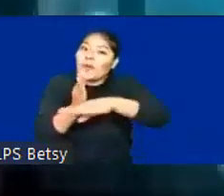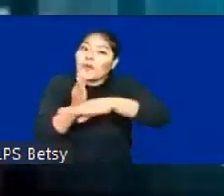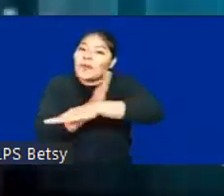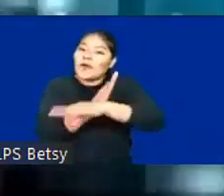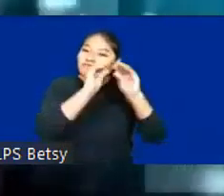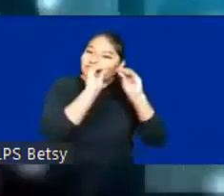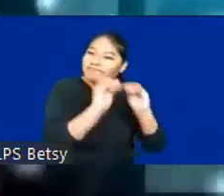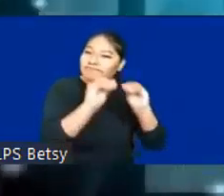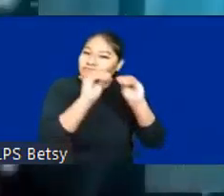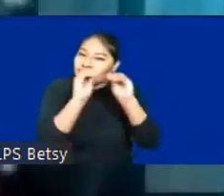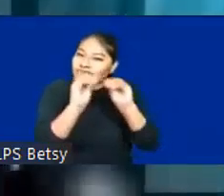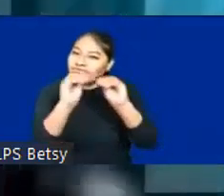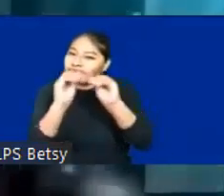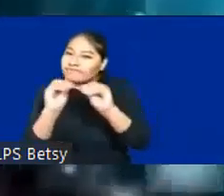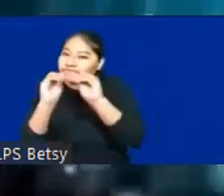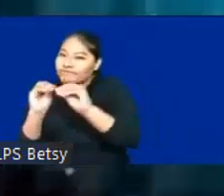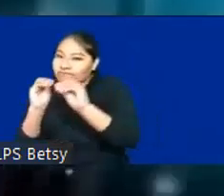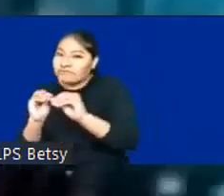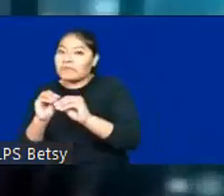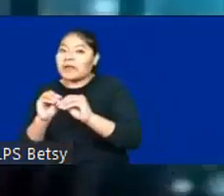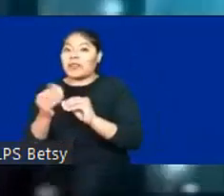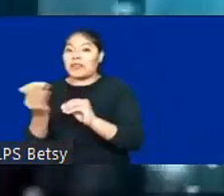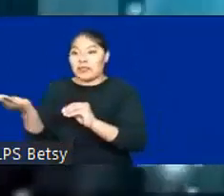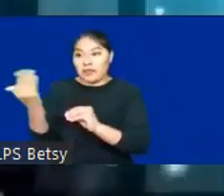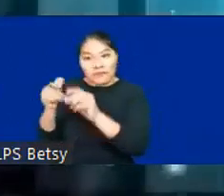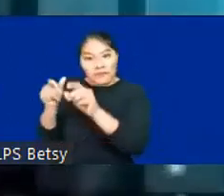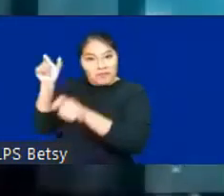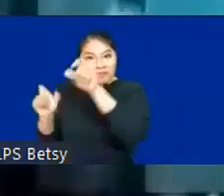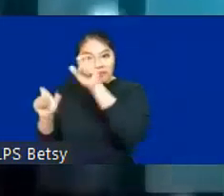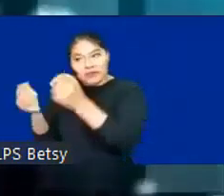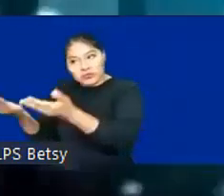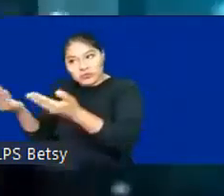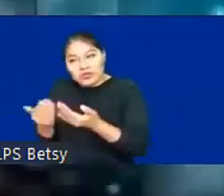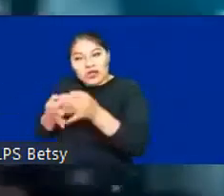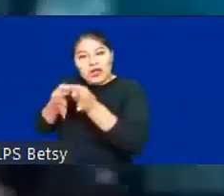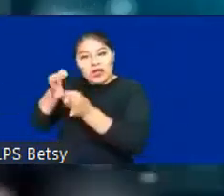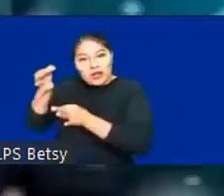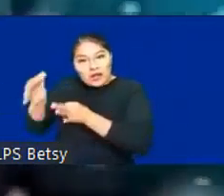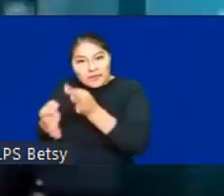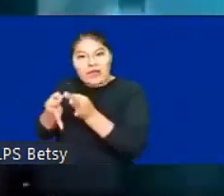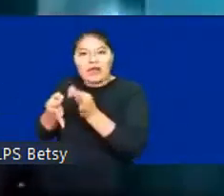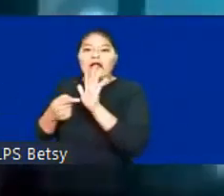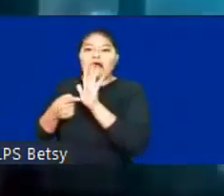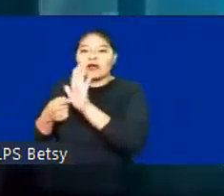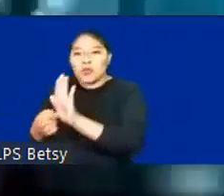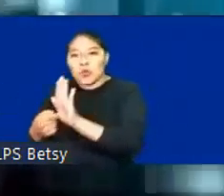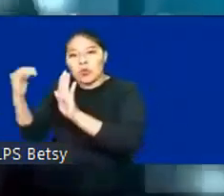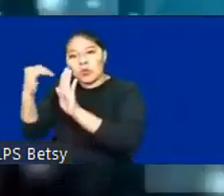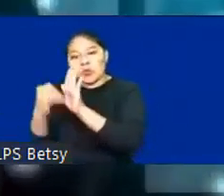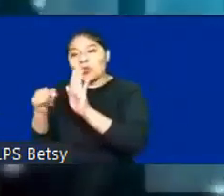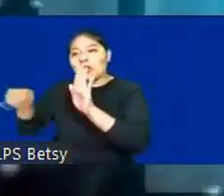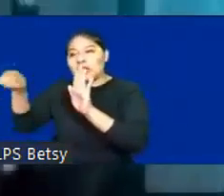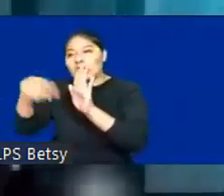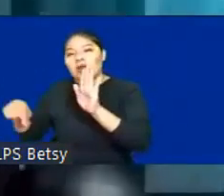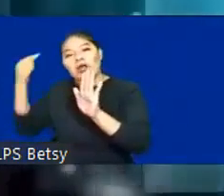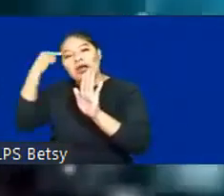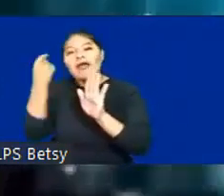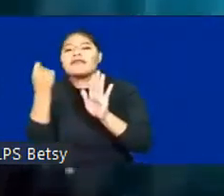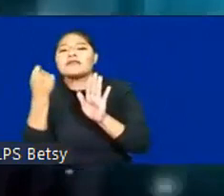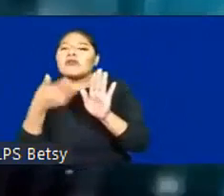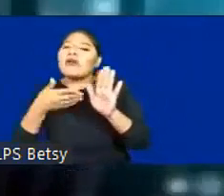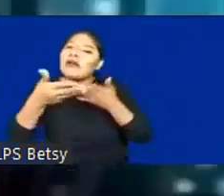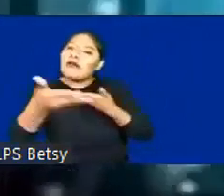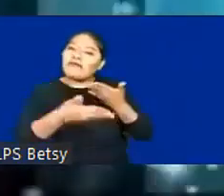hacia el ciudadano y brindarle una mayor capacidad, una mejor experiencia también en sus servicios, ¿no? Que vamos, ese es un trabajo que se